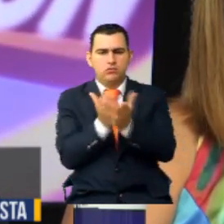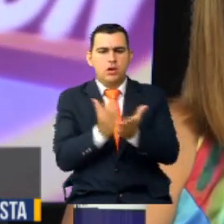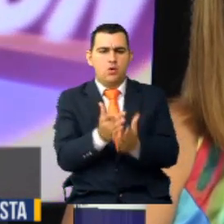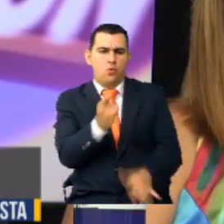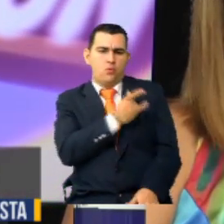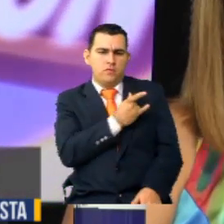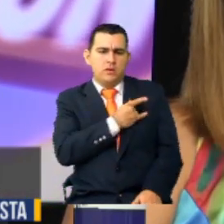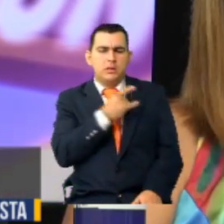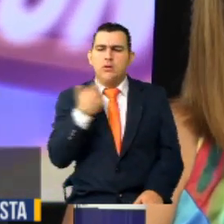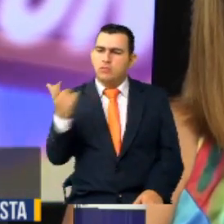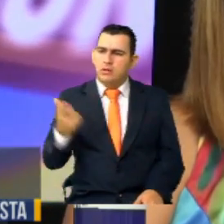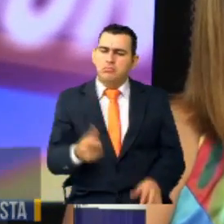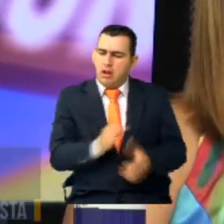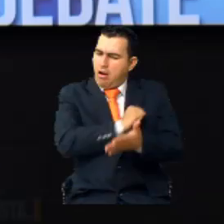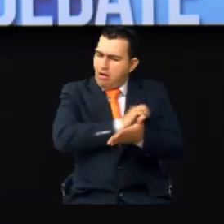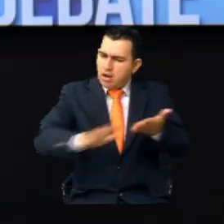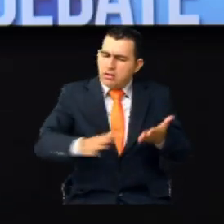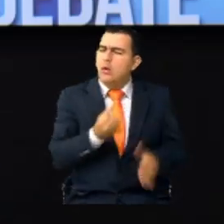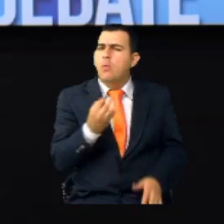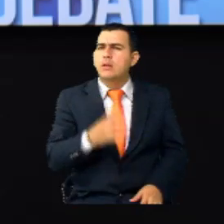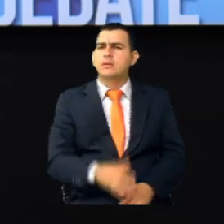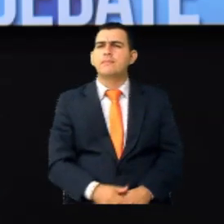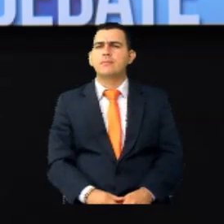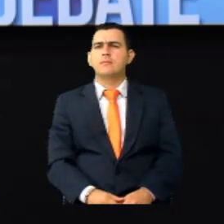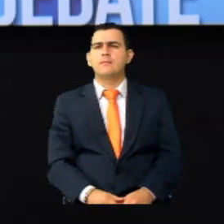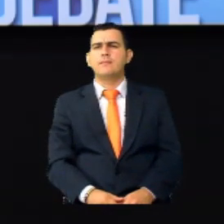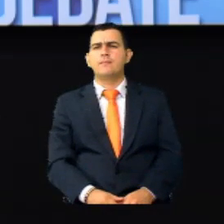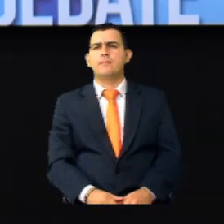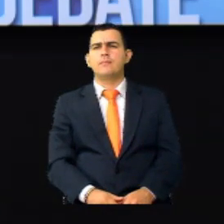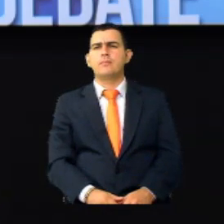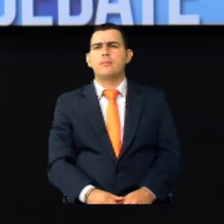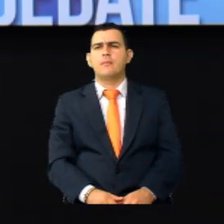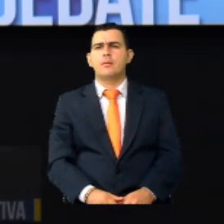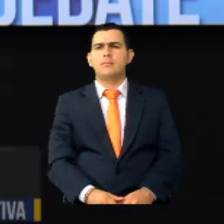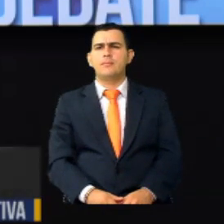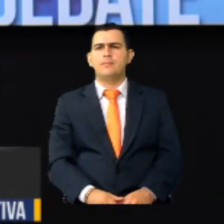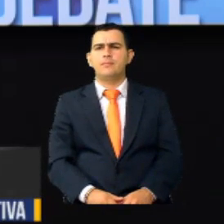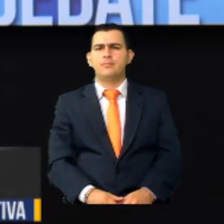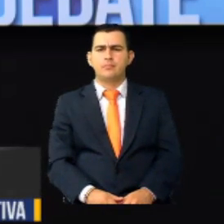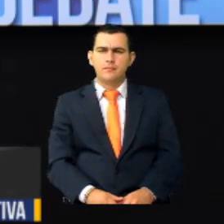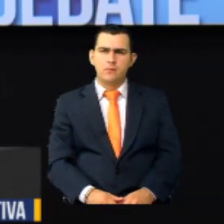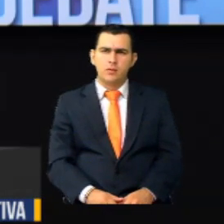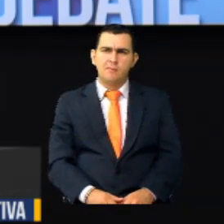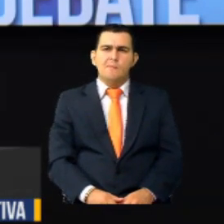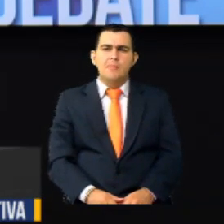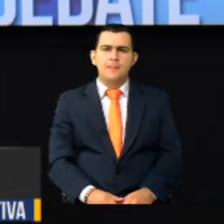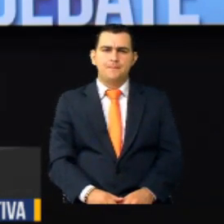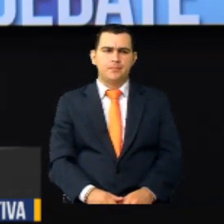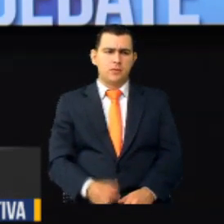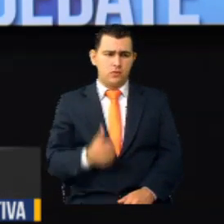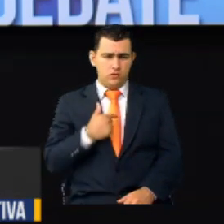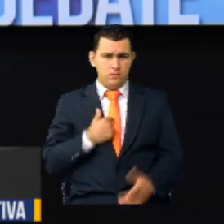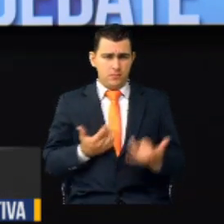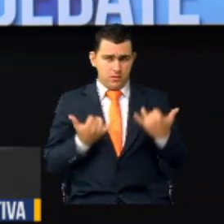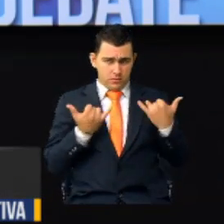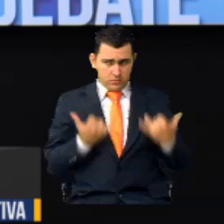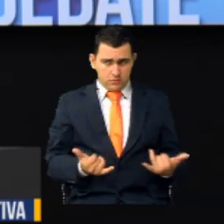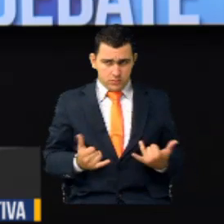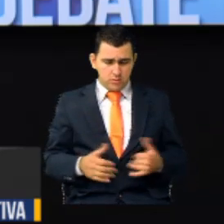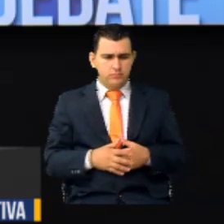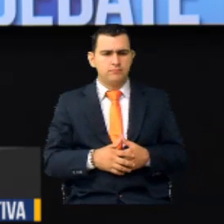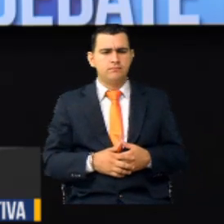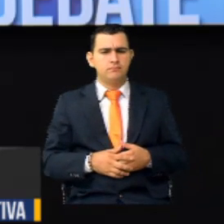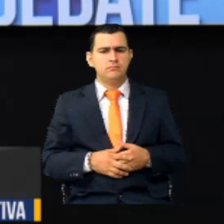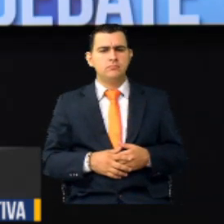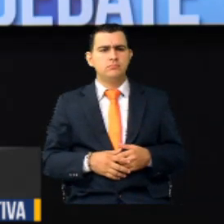universitaria en Barranca Bermeja? Bueno, quiero decirle que nosotros no estaríamos hablando de becas, sino de los subsidios educativos, que es